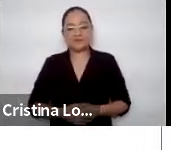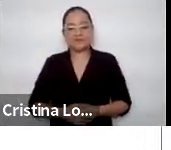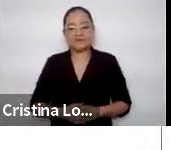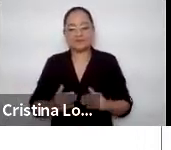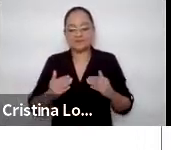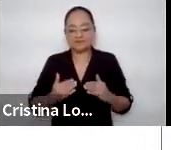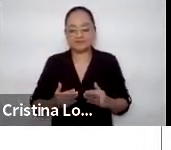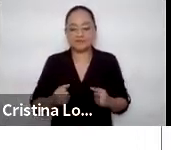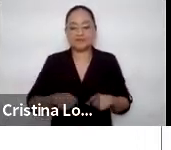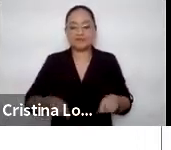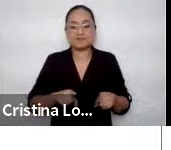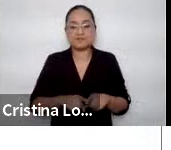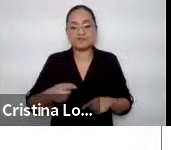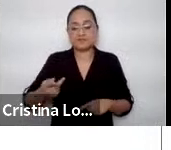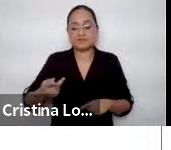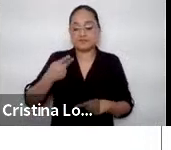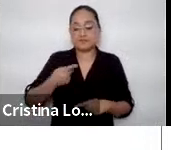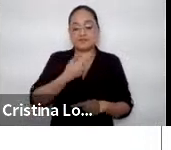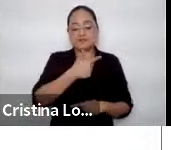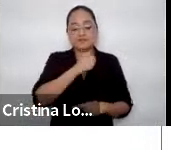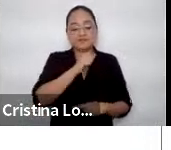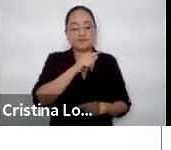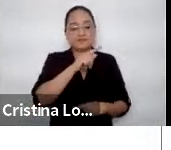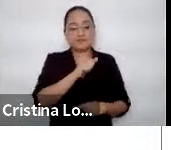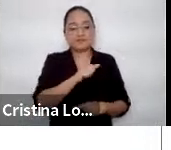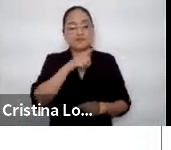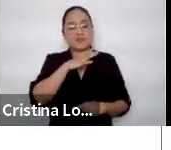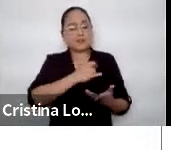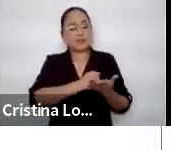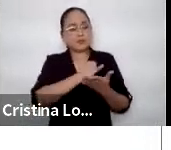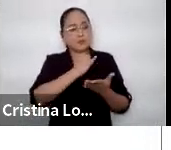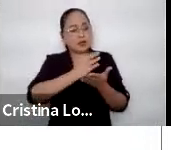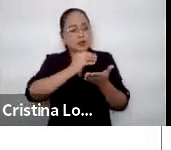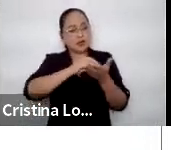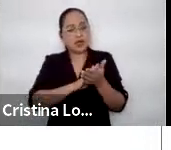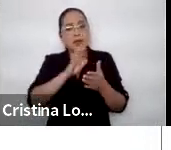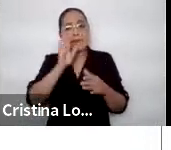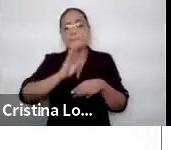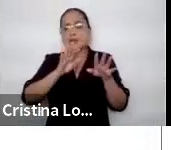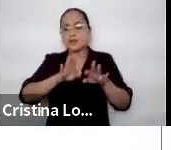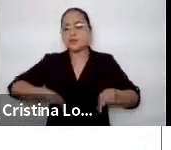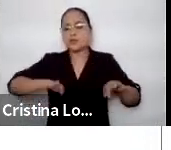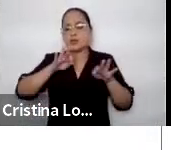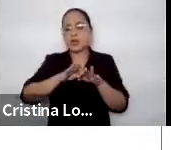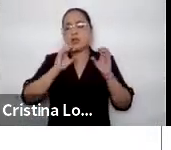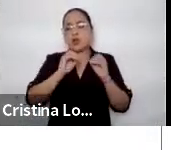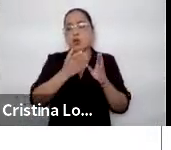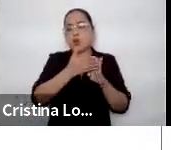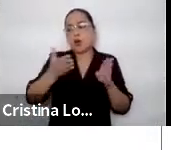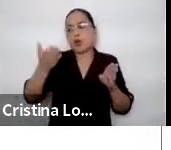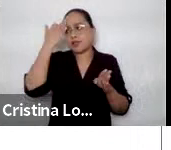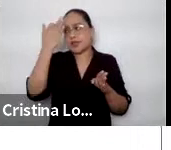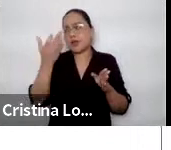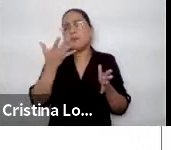preguntan, ¿en la Gaceta solo se incluyen jurisprudencia, casos relevantes o lo que va saliendo conforme a algún periodo de tiempo?